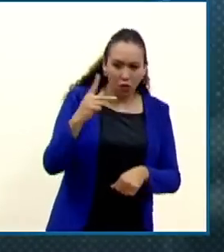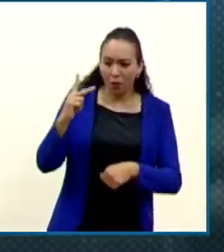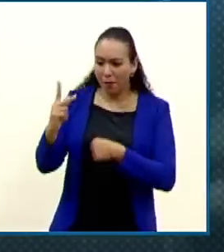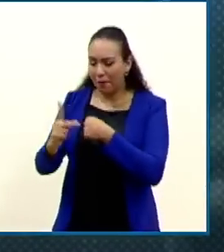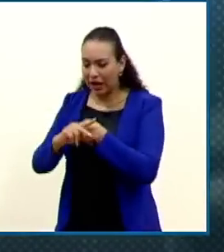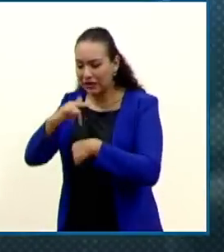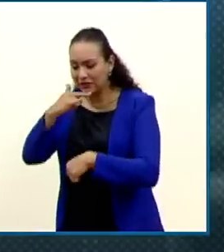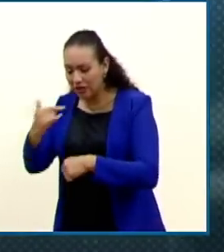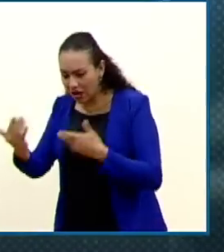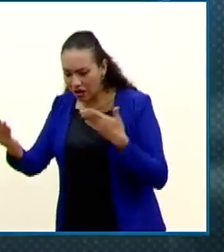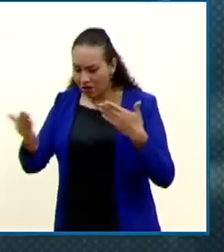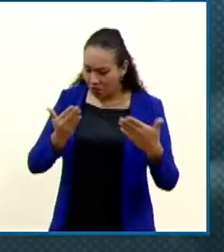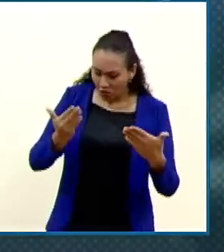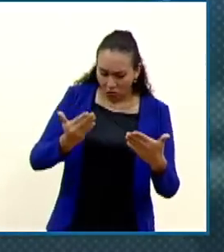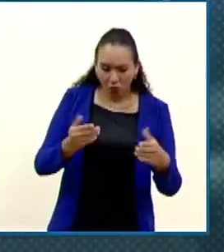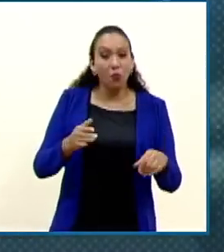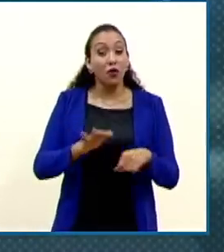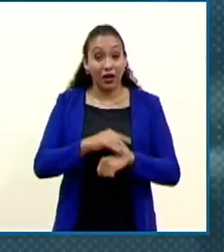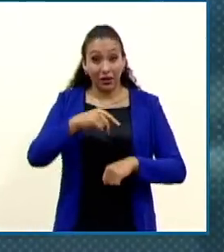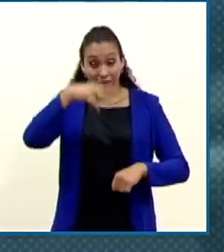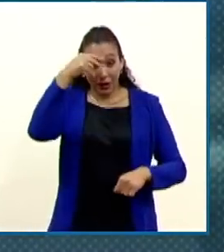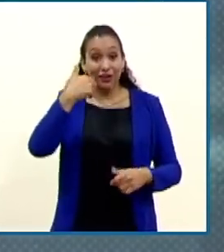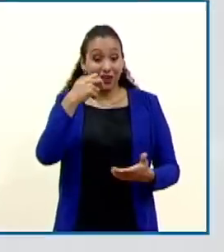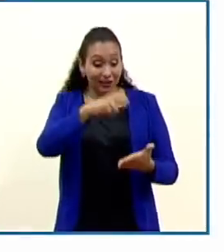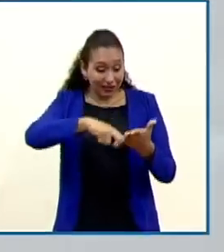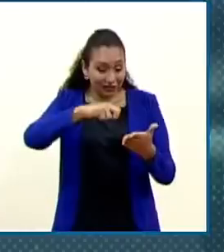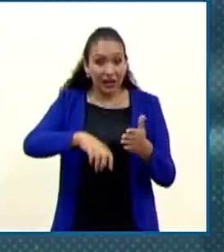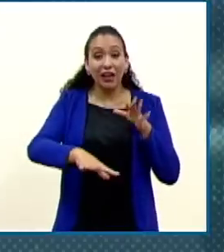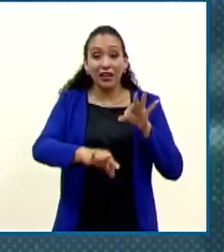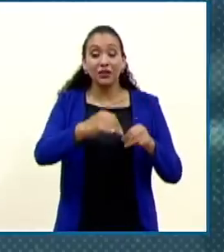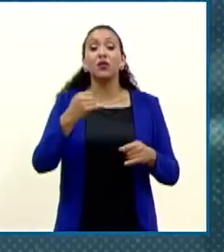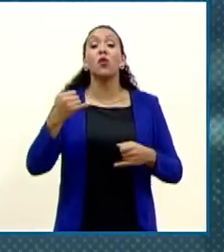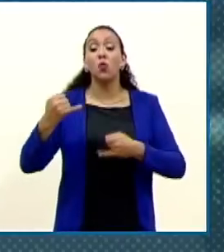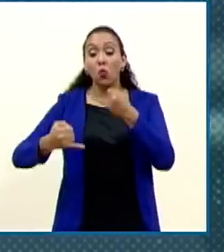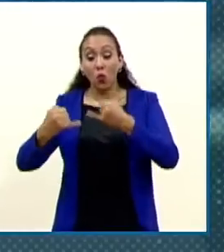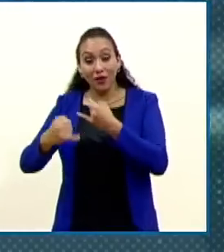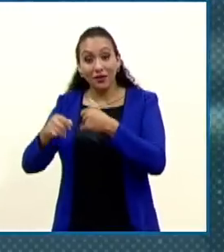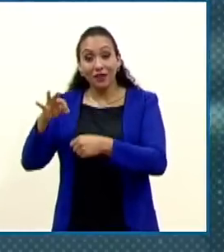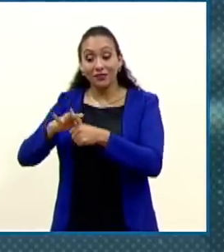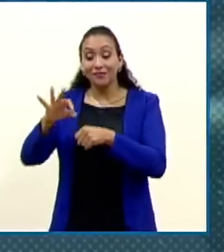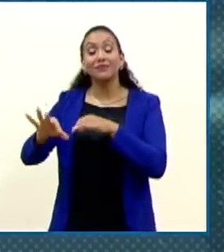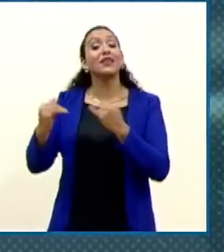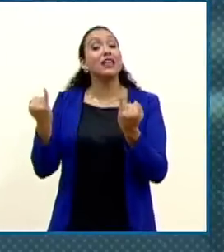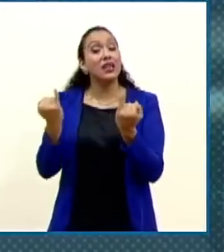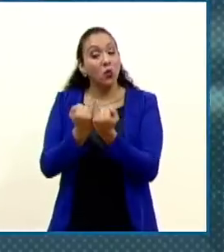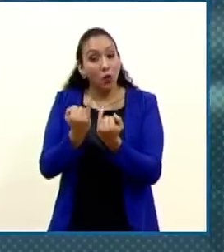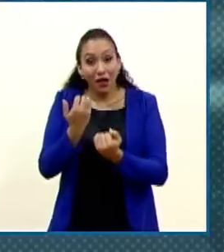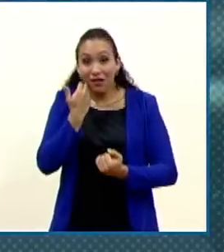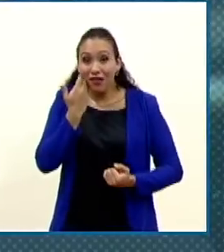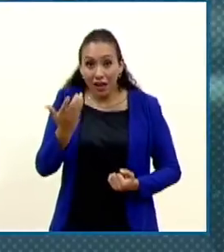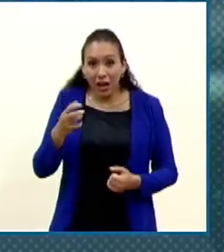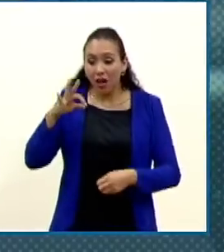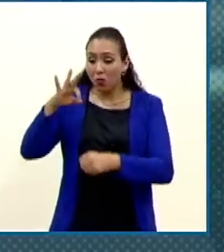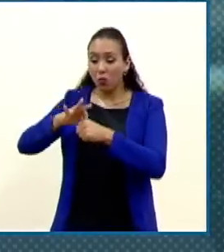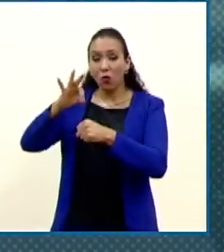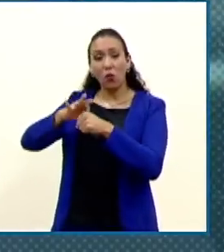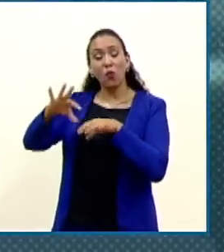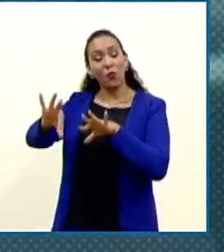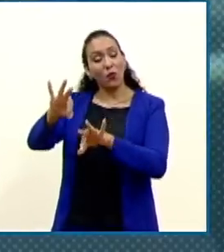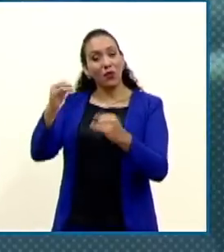con la reciente propuesta de modificación de nombramientos de jueces en Chile, donde también se pretende que sean electos